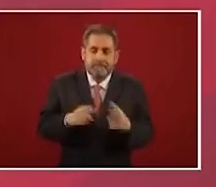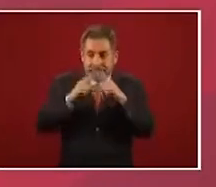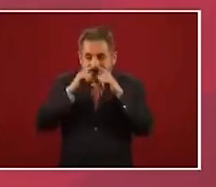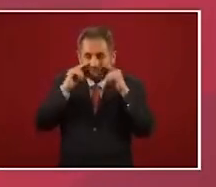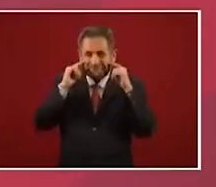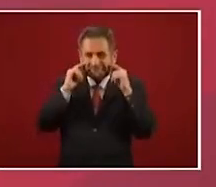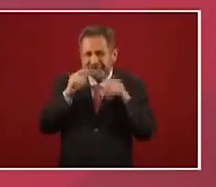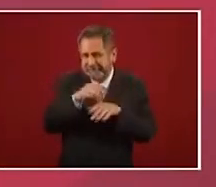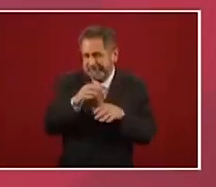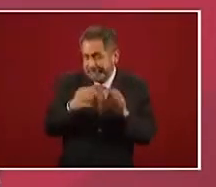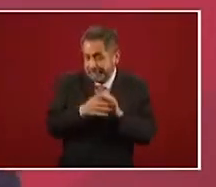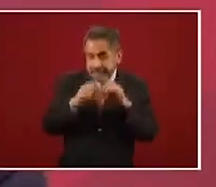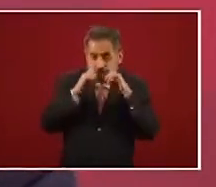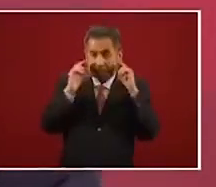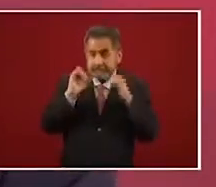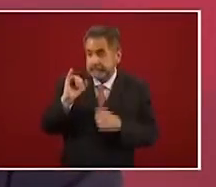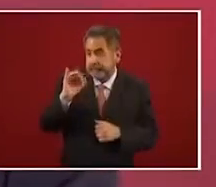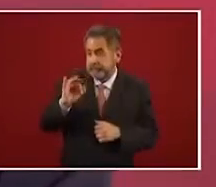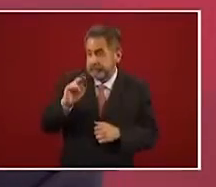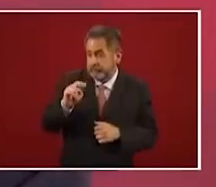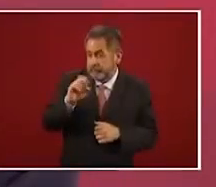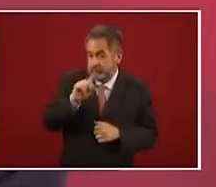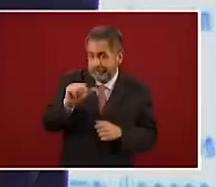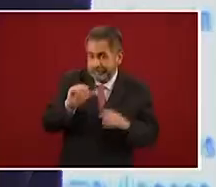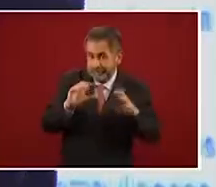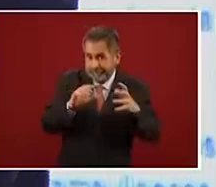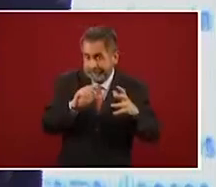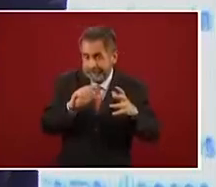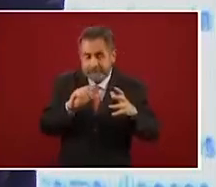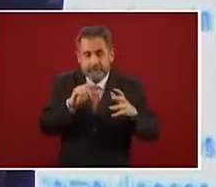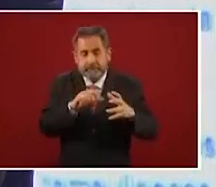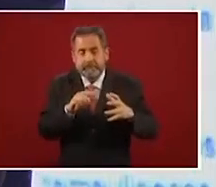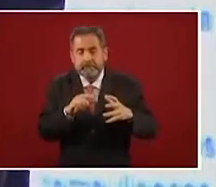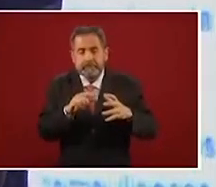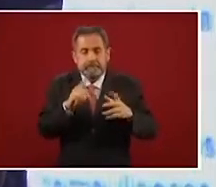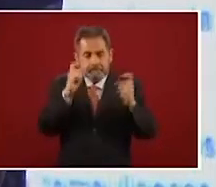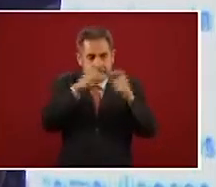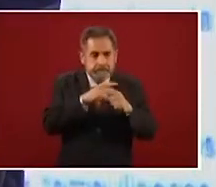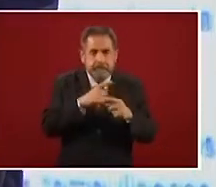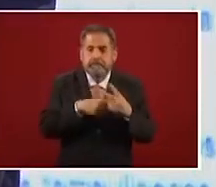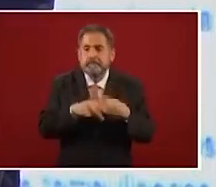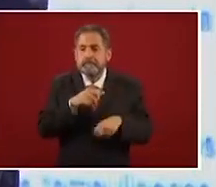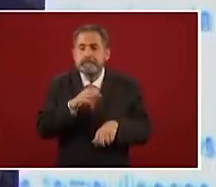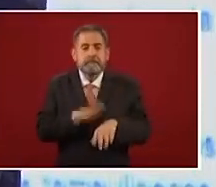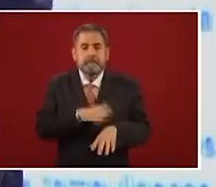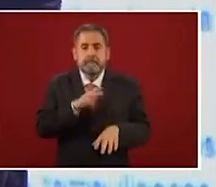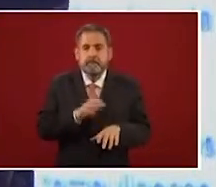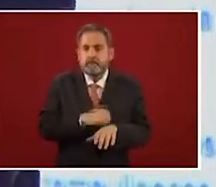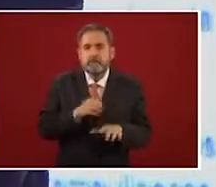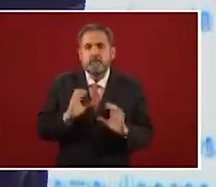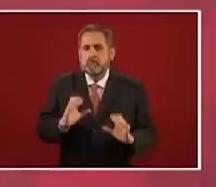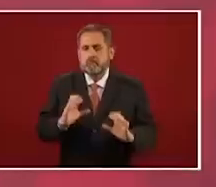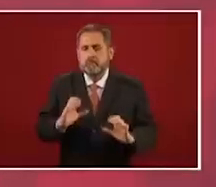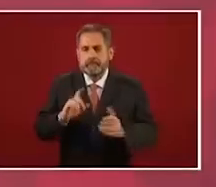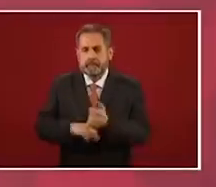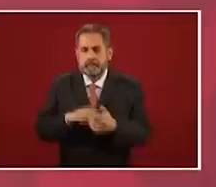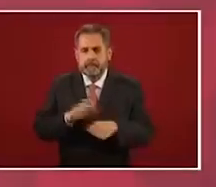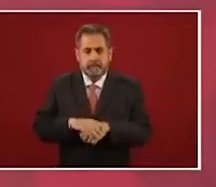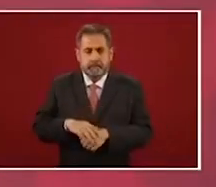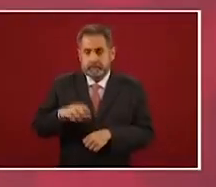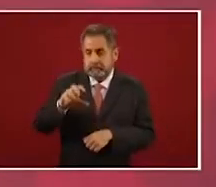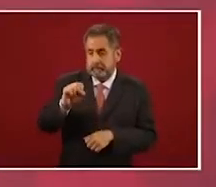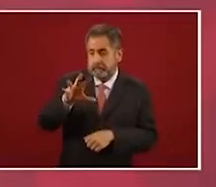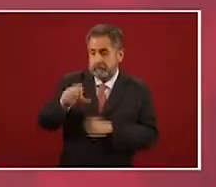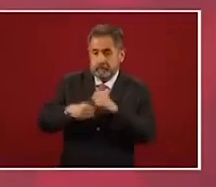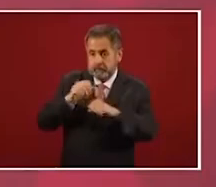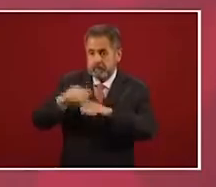influenza, que tienen riesgo de que la influenza se complique, tienen que tener especial cuidado. ¿Quiénes son? Mayores de